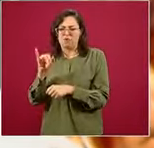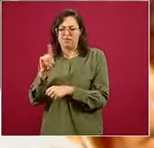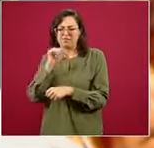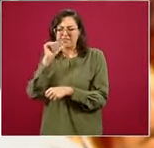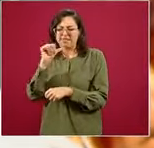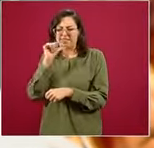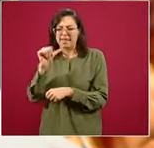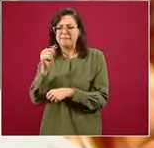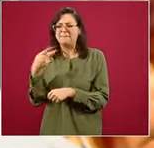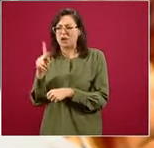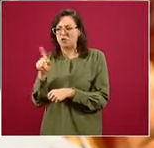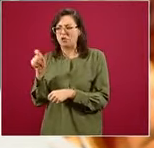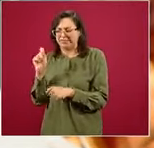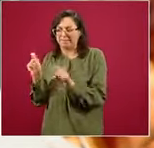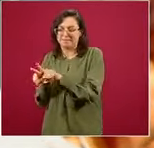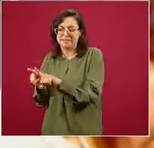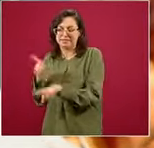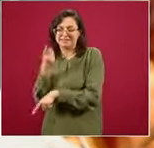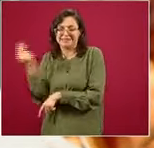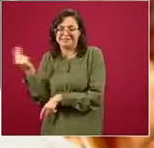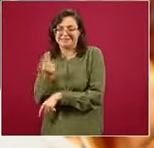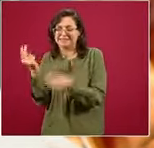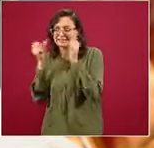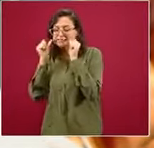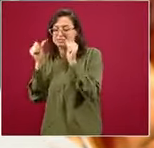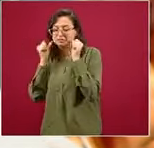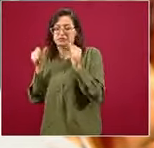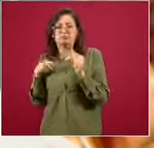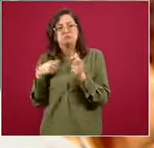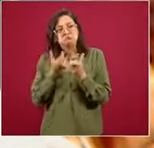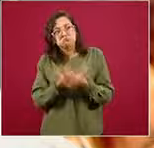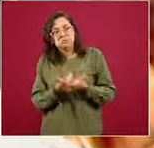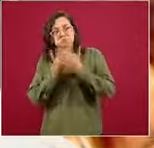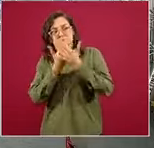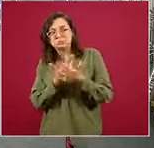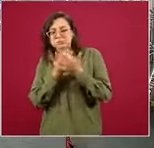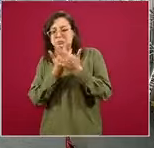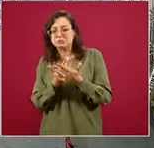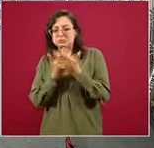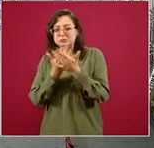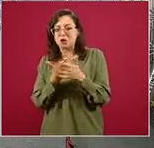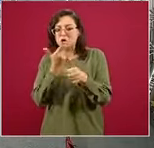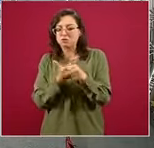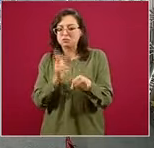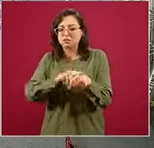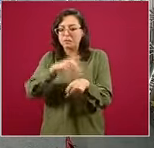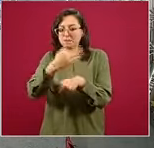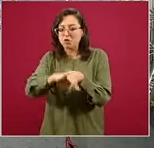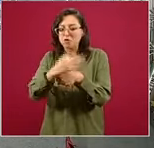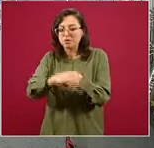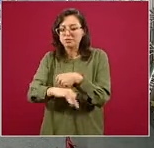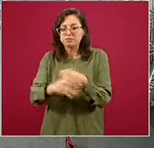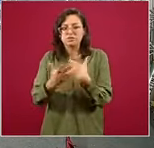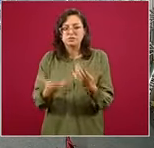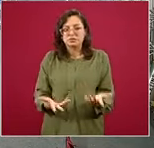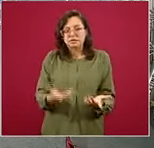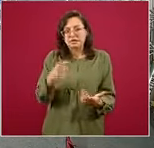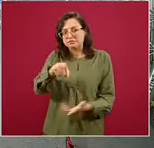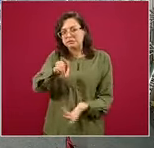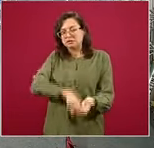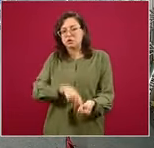continuar su atención. Y él me decía que bueno, pues estaba esperando la instalación de ese hospital provisional en